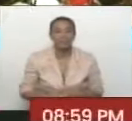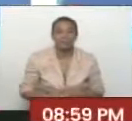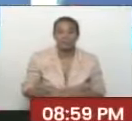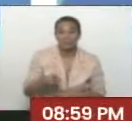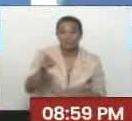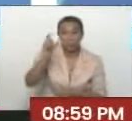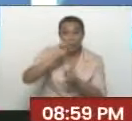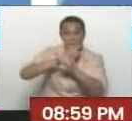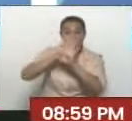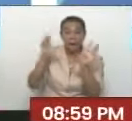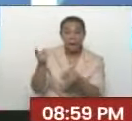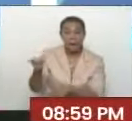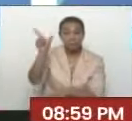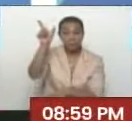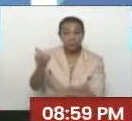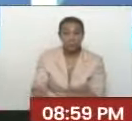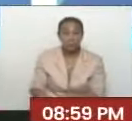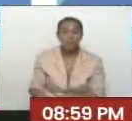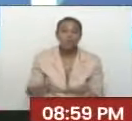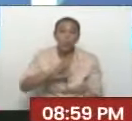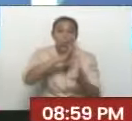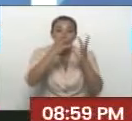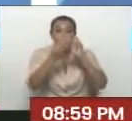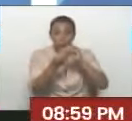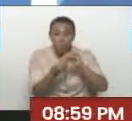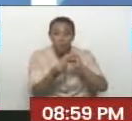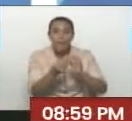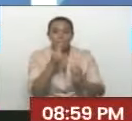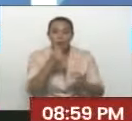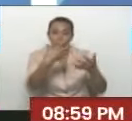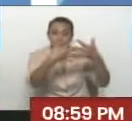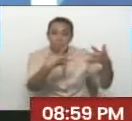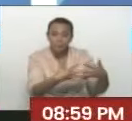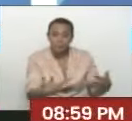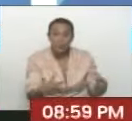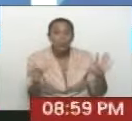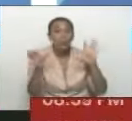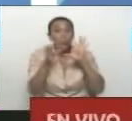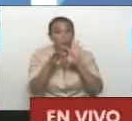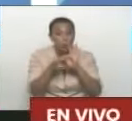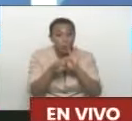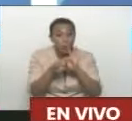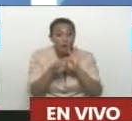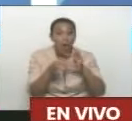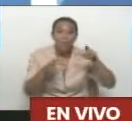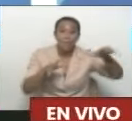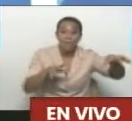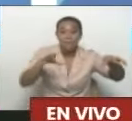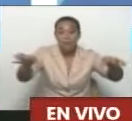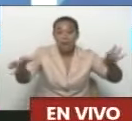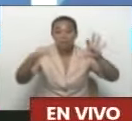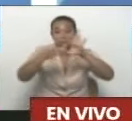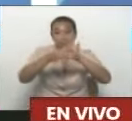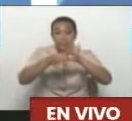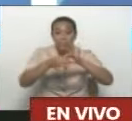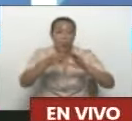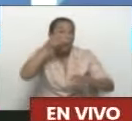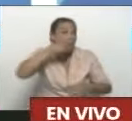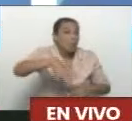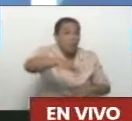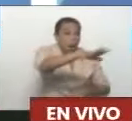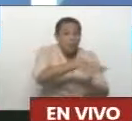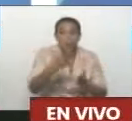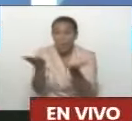Lisbeth está clara. Ahora, yo lo resumo en lo siguiente. Unir el guateque con la academia. Y